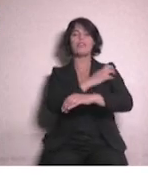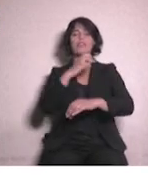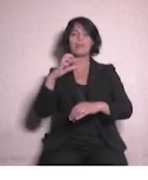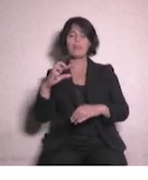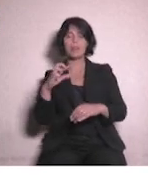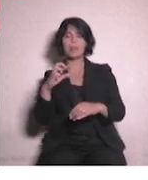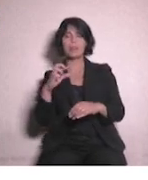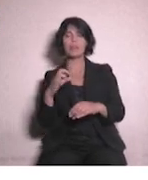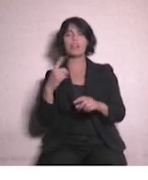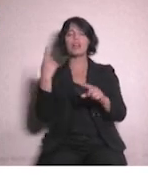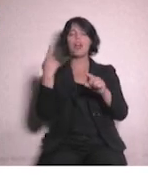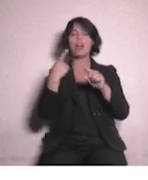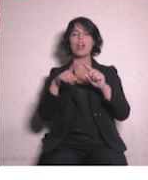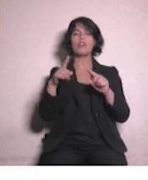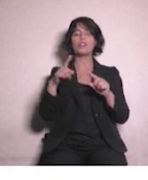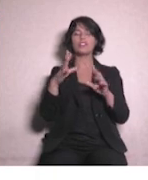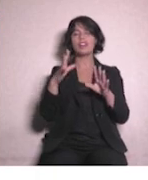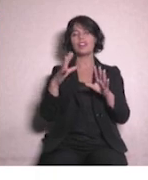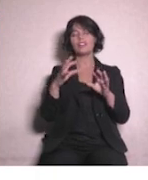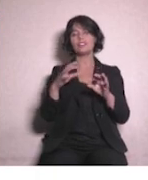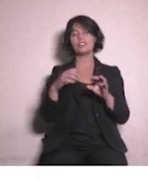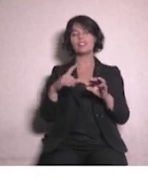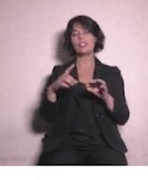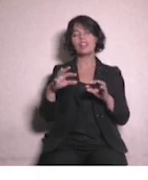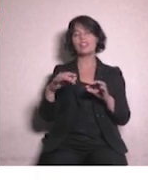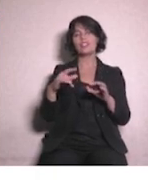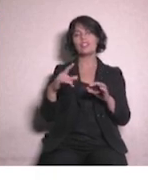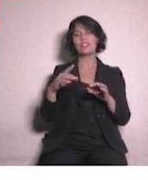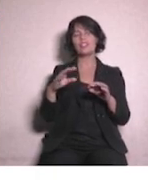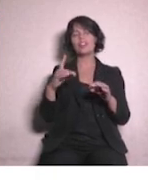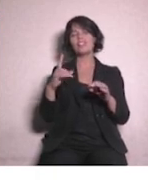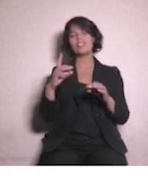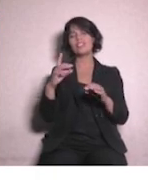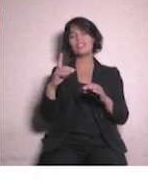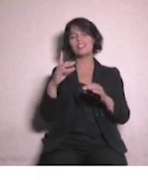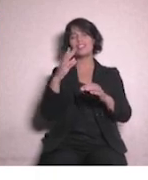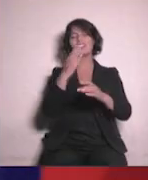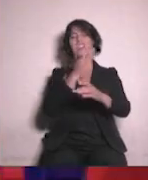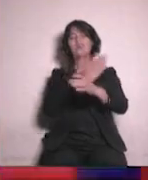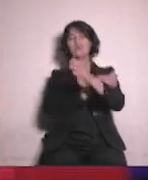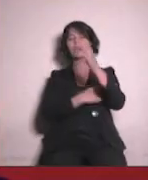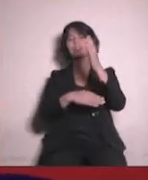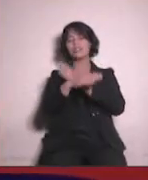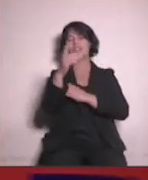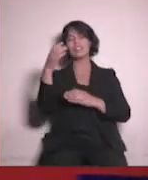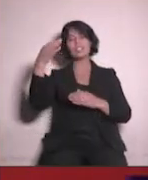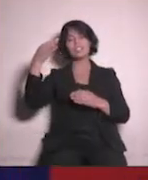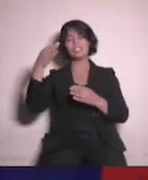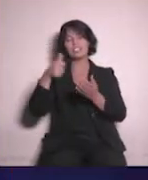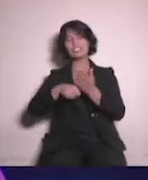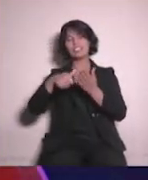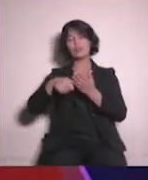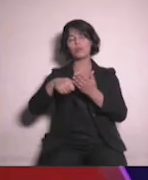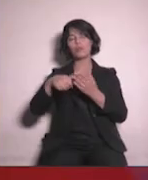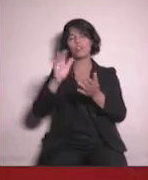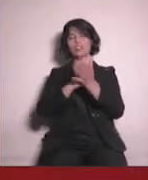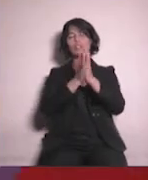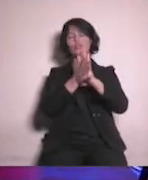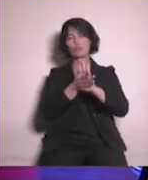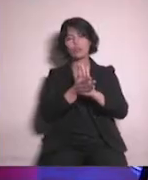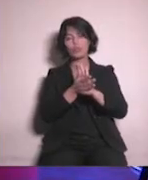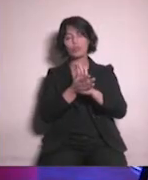es la prima de invalidez y sobrevivencia del seguro que todos quienes están cotizando en forma regular